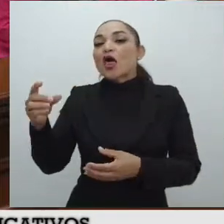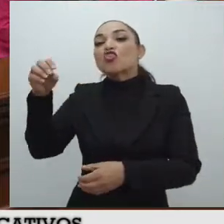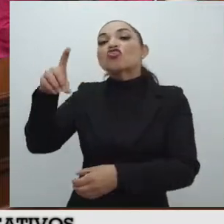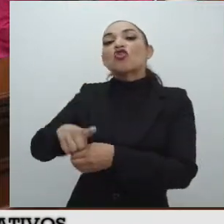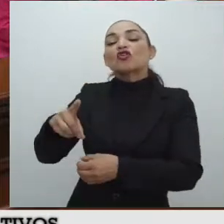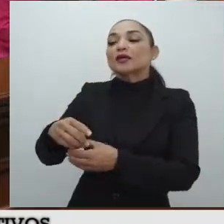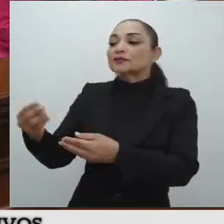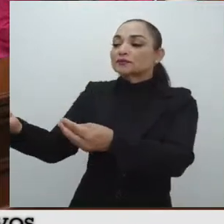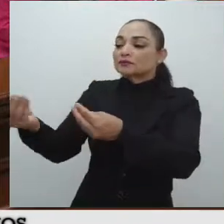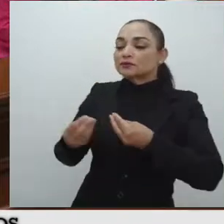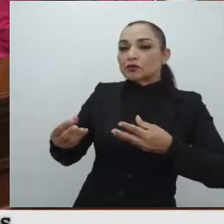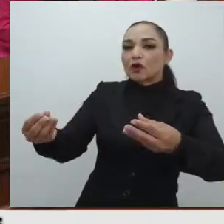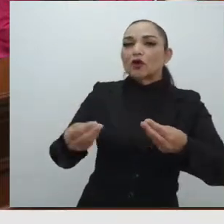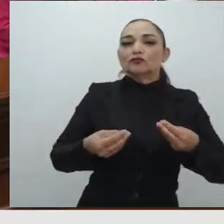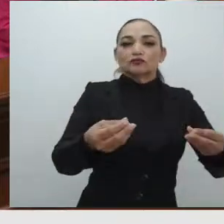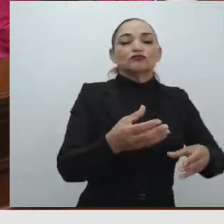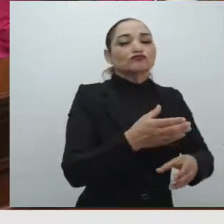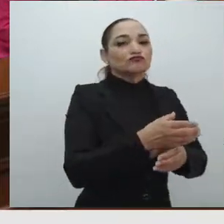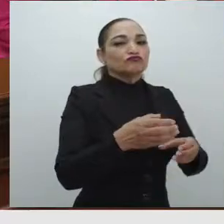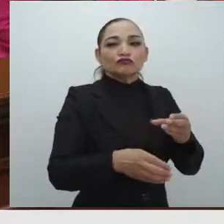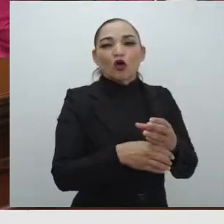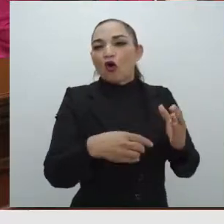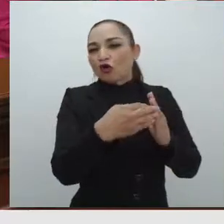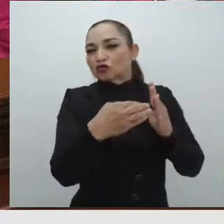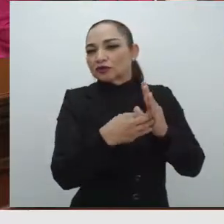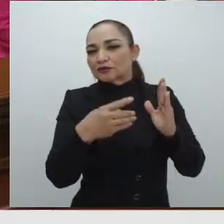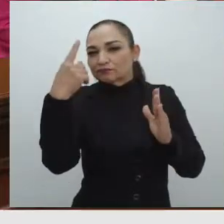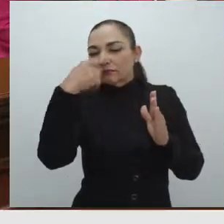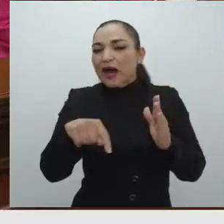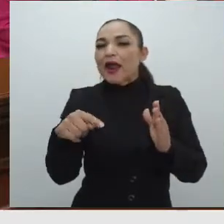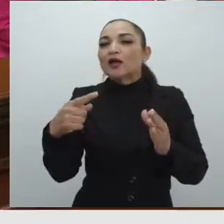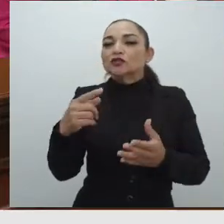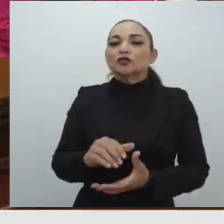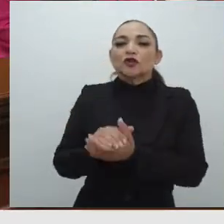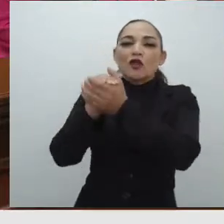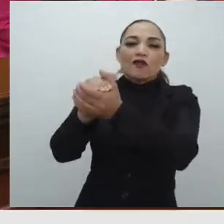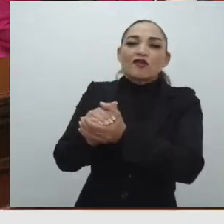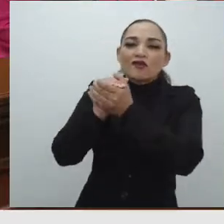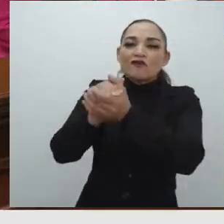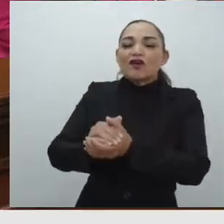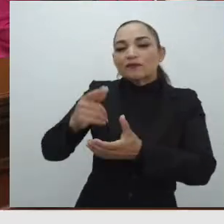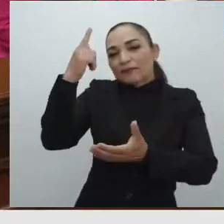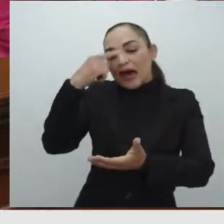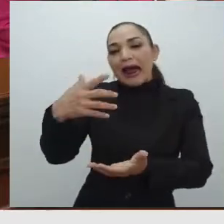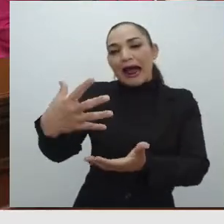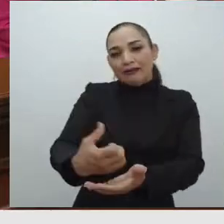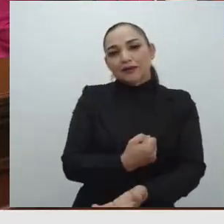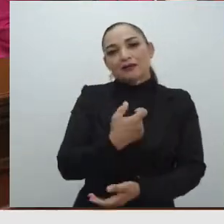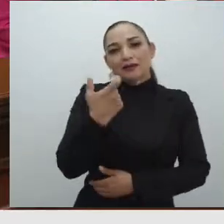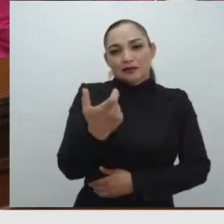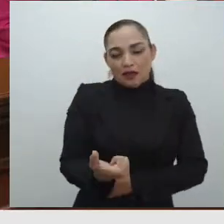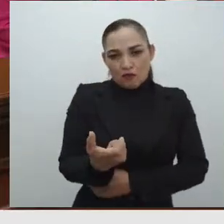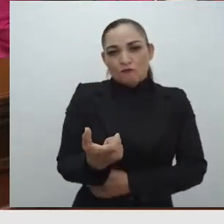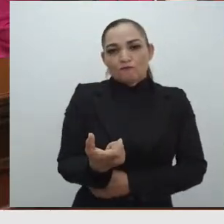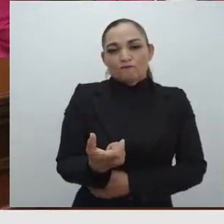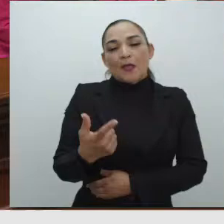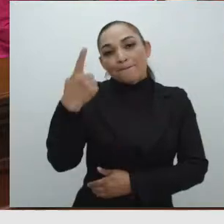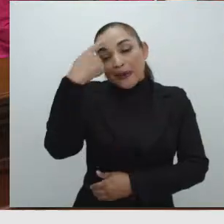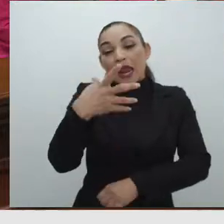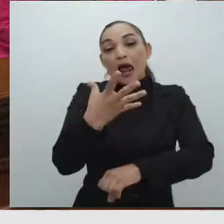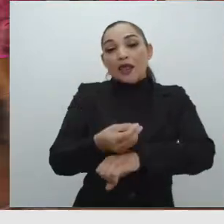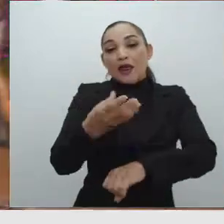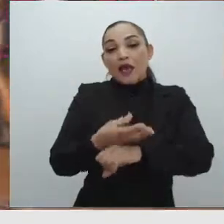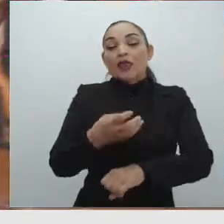se moneticen y podamos ir avanzando en el problema que están teniendo con su infraestructura. Yo los invito a todos a que